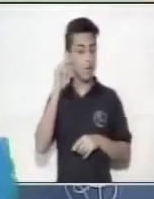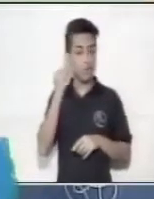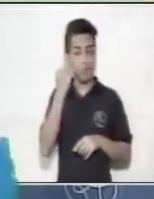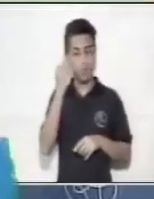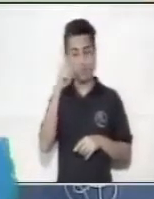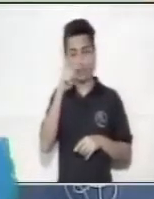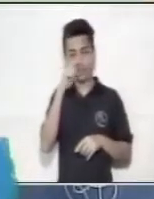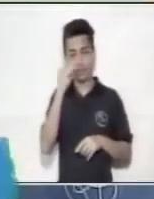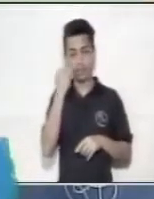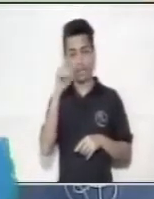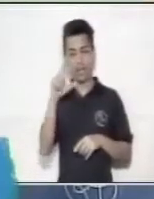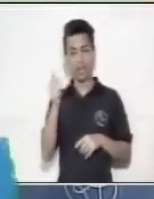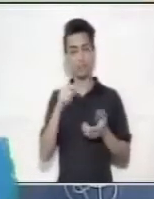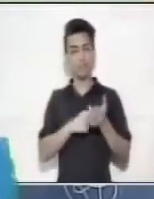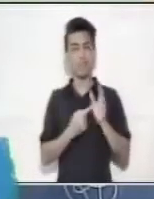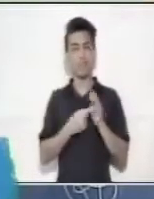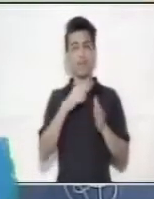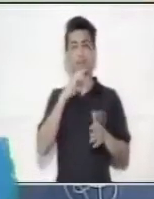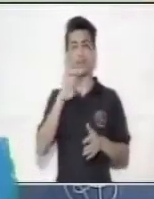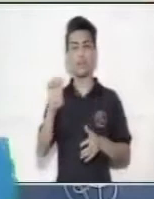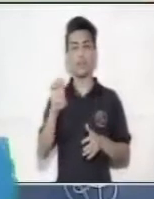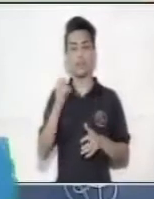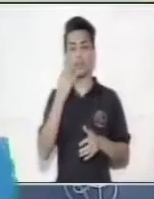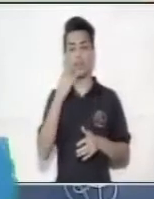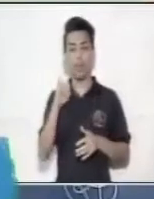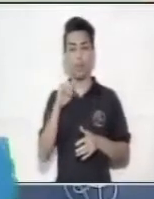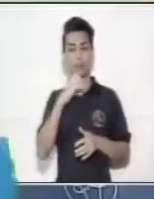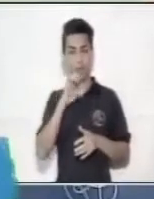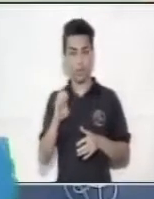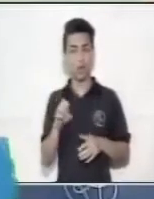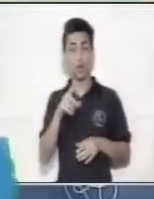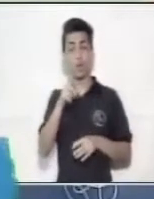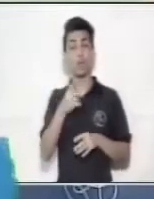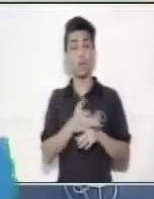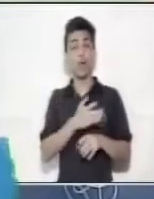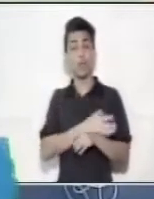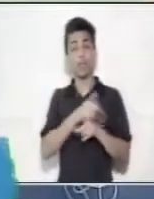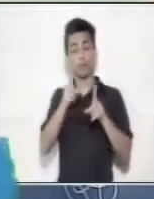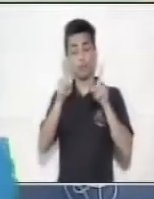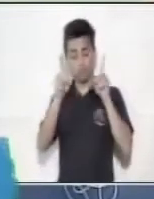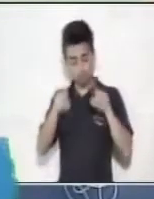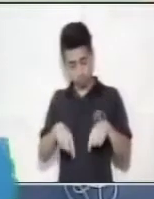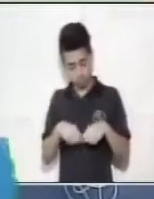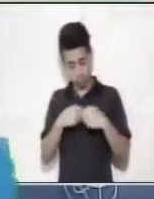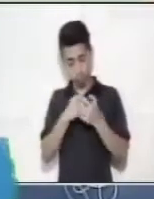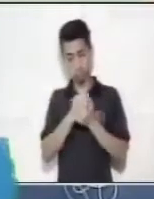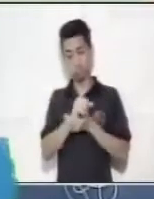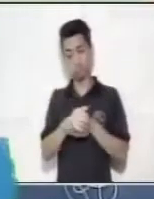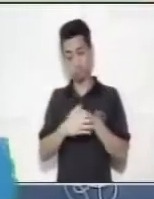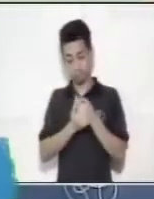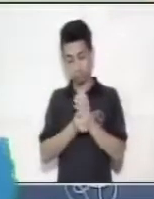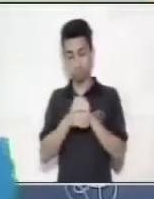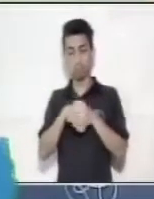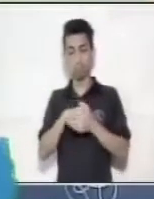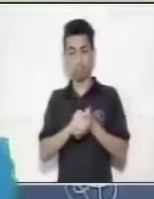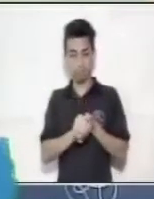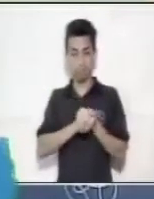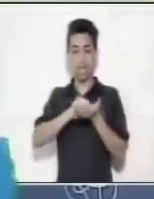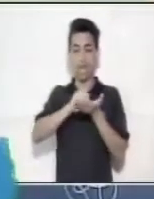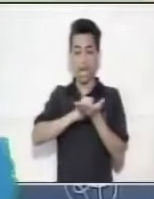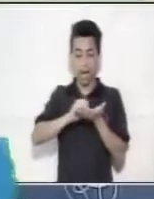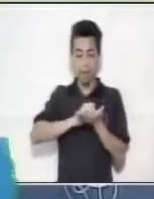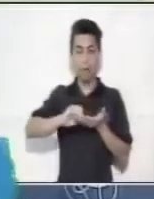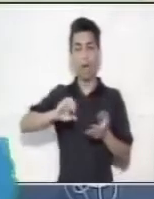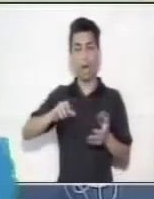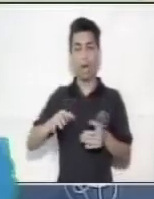empezar, te recomiendo que laves tus manos constantemente con agua y con jabón. O si no, de preferencia puedes también utilizar